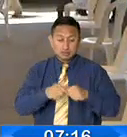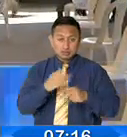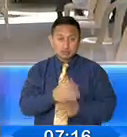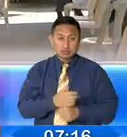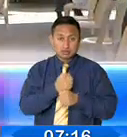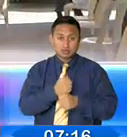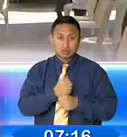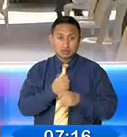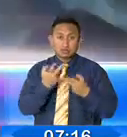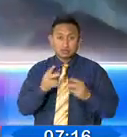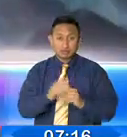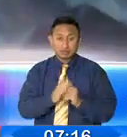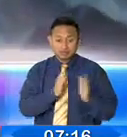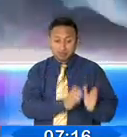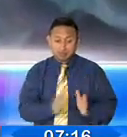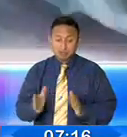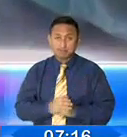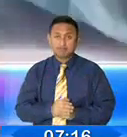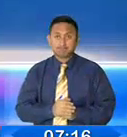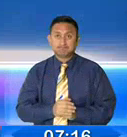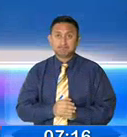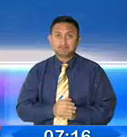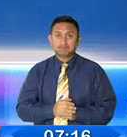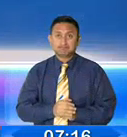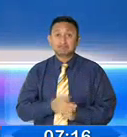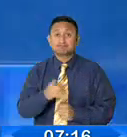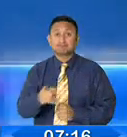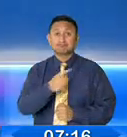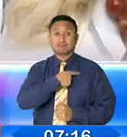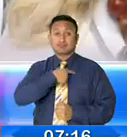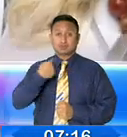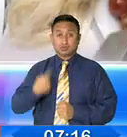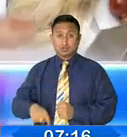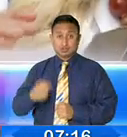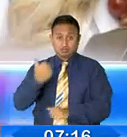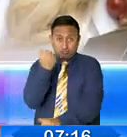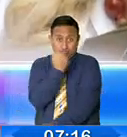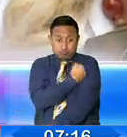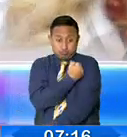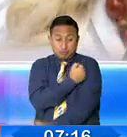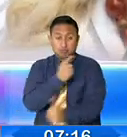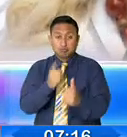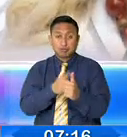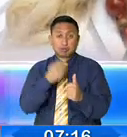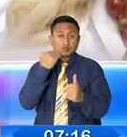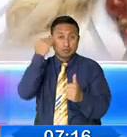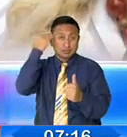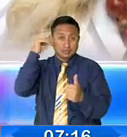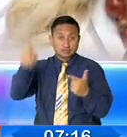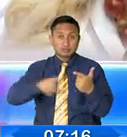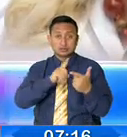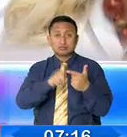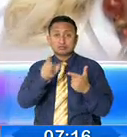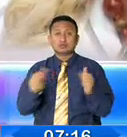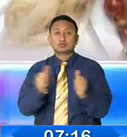como protocolo. Se inmunizará con la vacuna china Sinovac. Primero los ancianos y las personas con discapacidad. Mañana estaremos